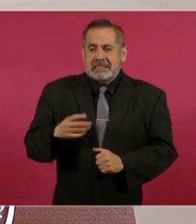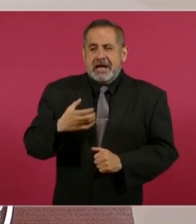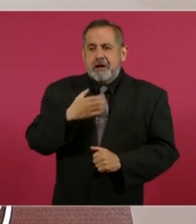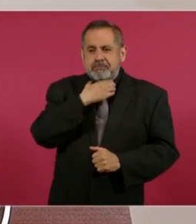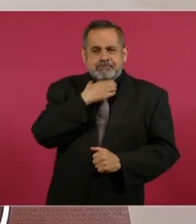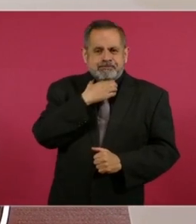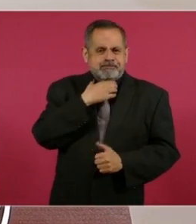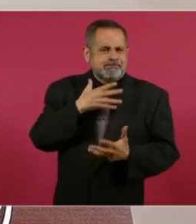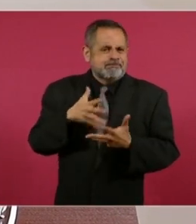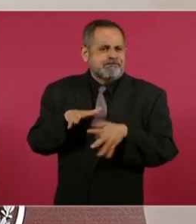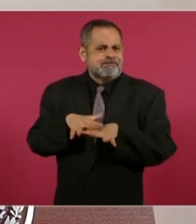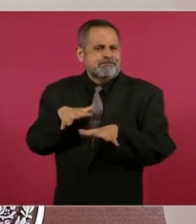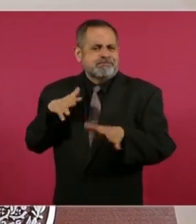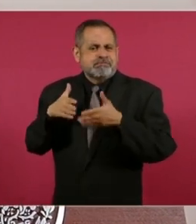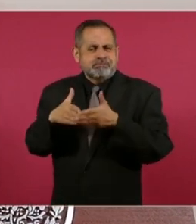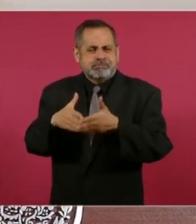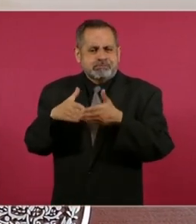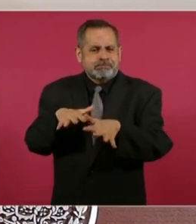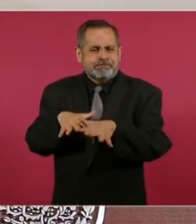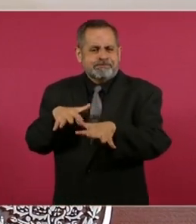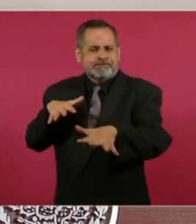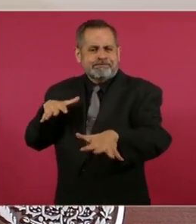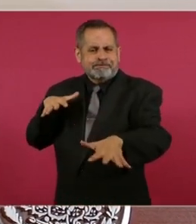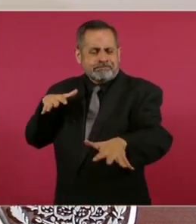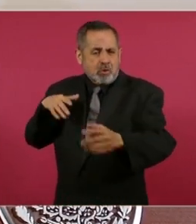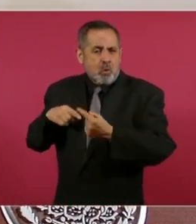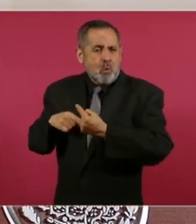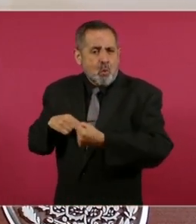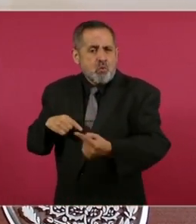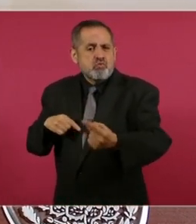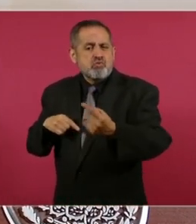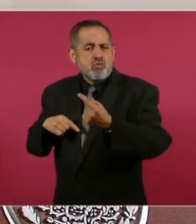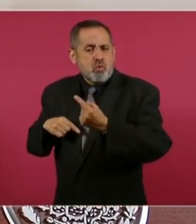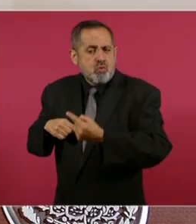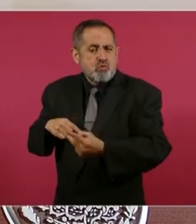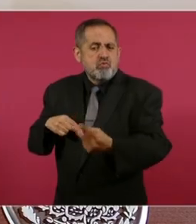saturación del canal,